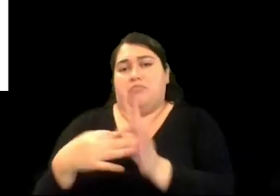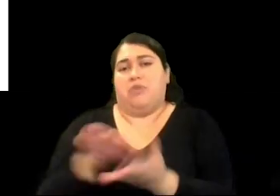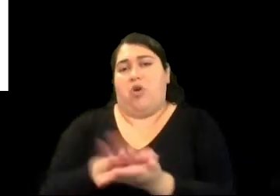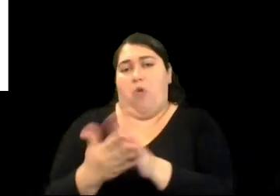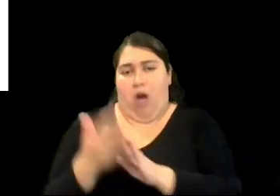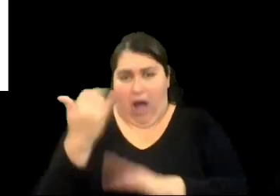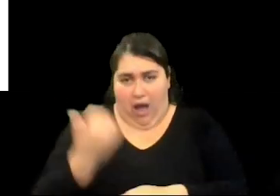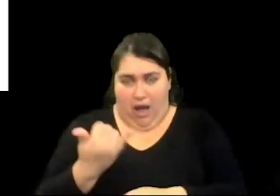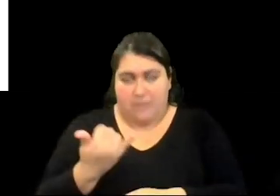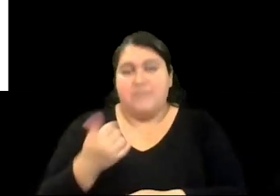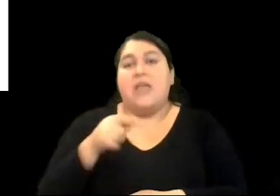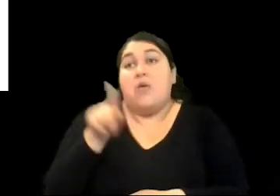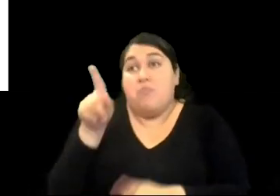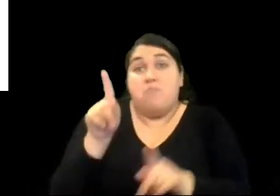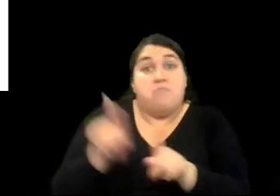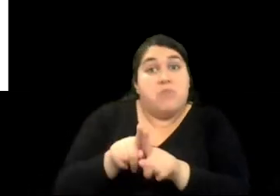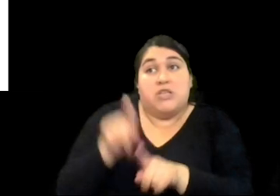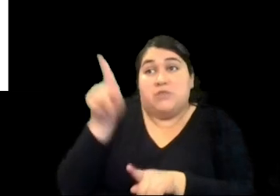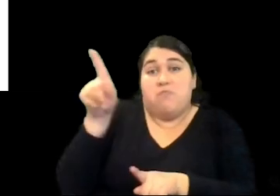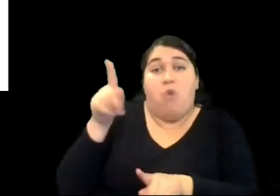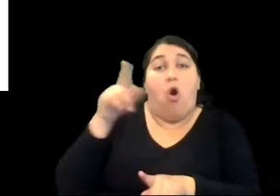avalamos un poco lo que Julián nos comentó.